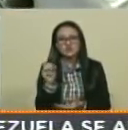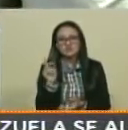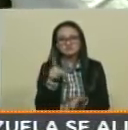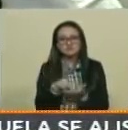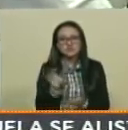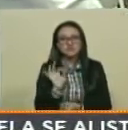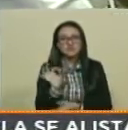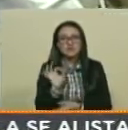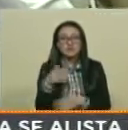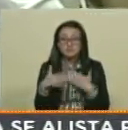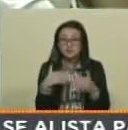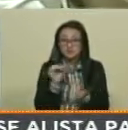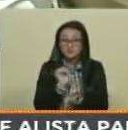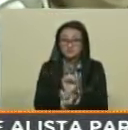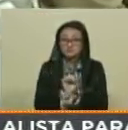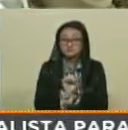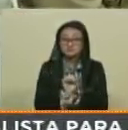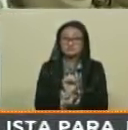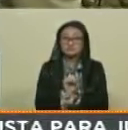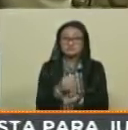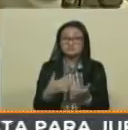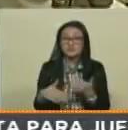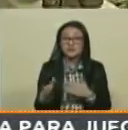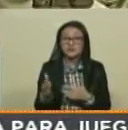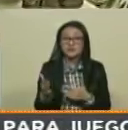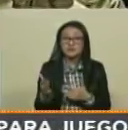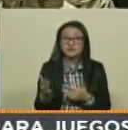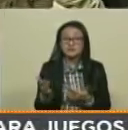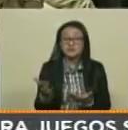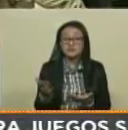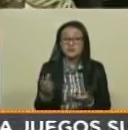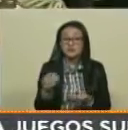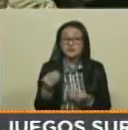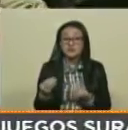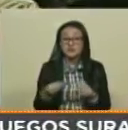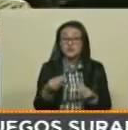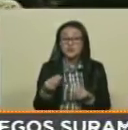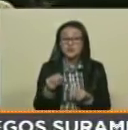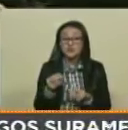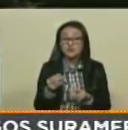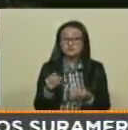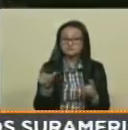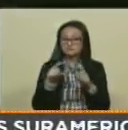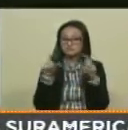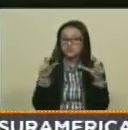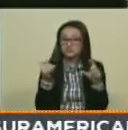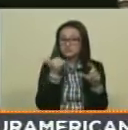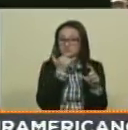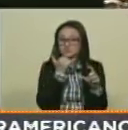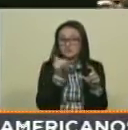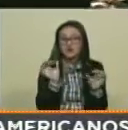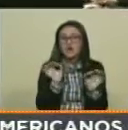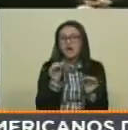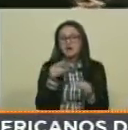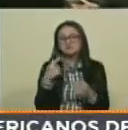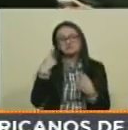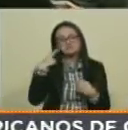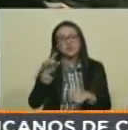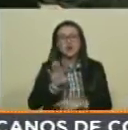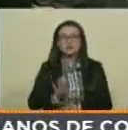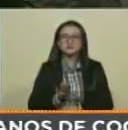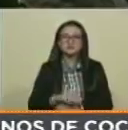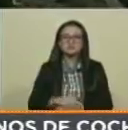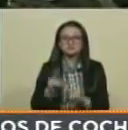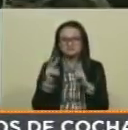se les abrió procedimiento administrativo, se les revocó el usuario, pero eso se quedó así. No